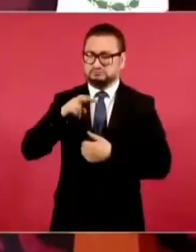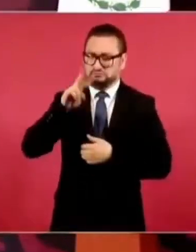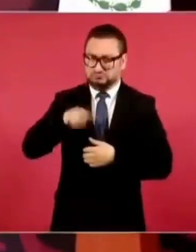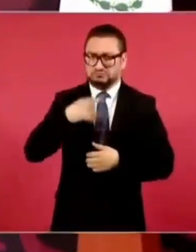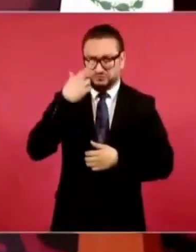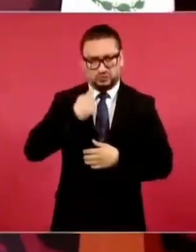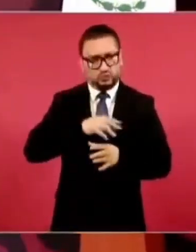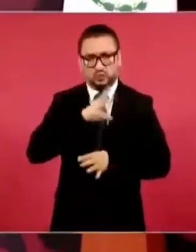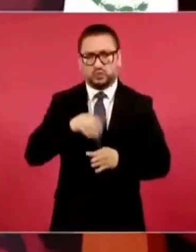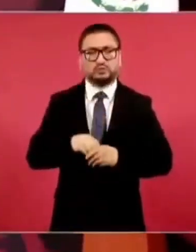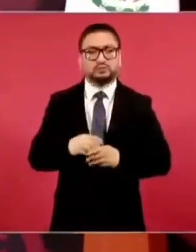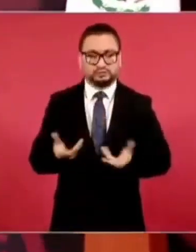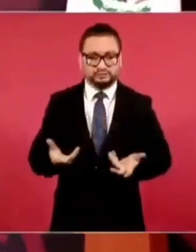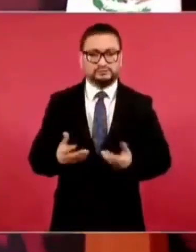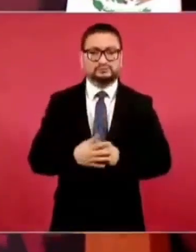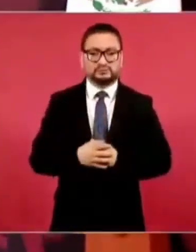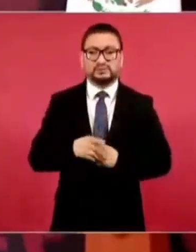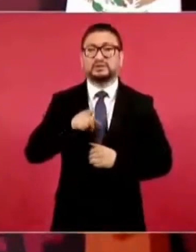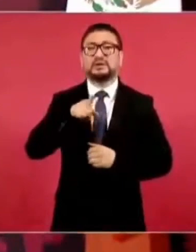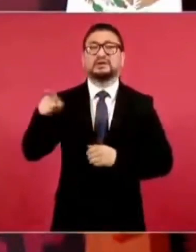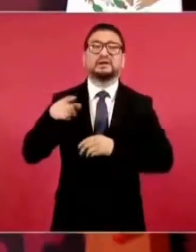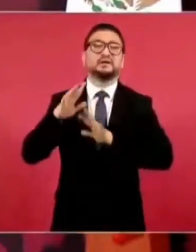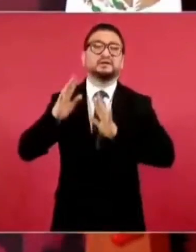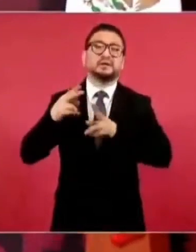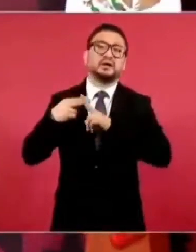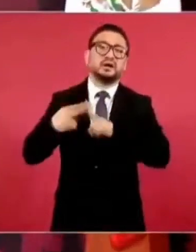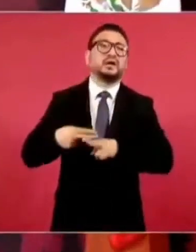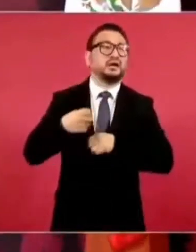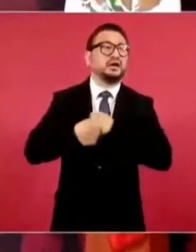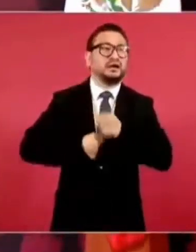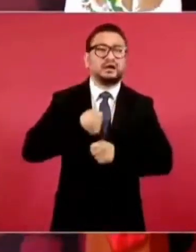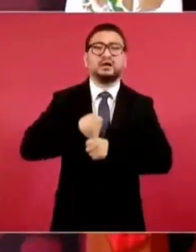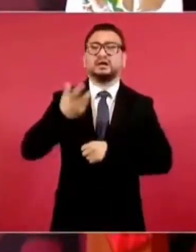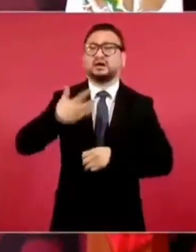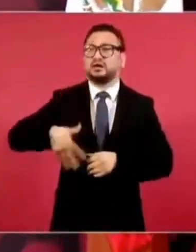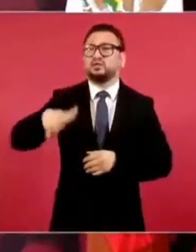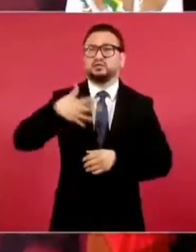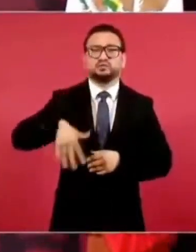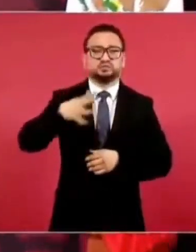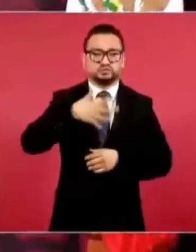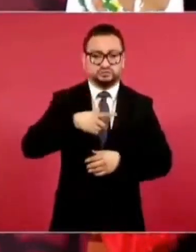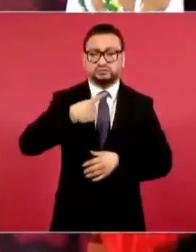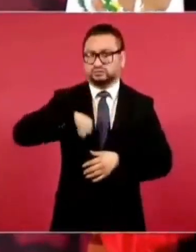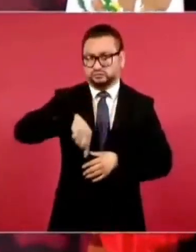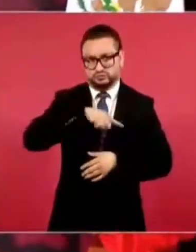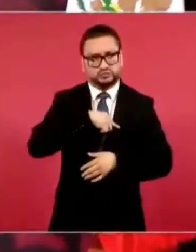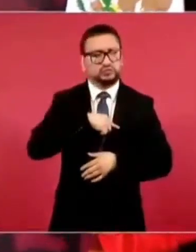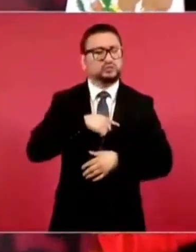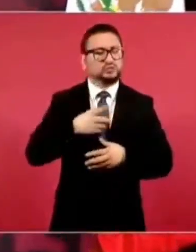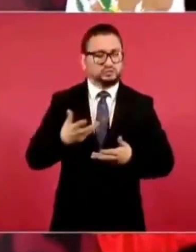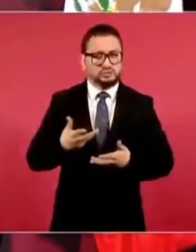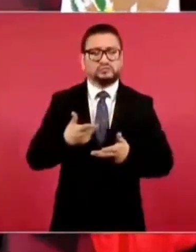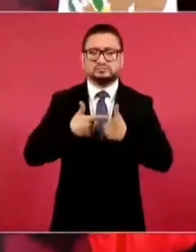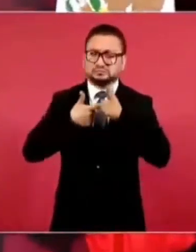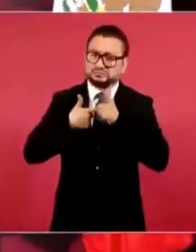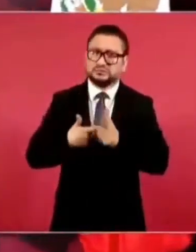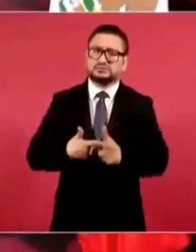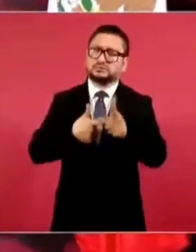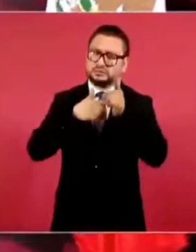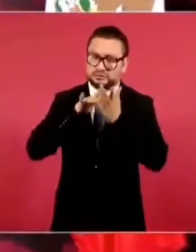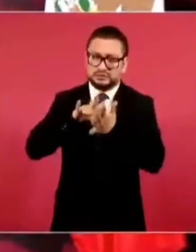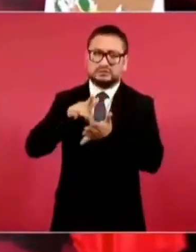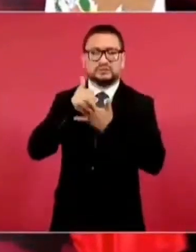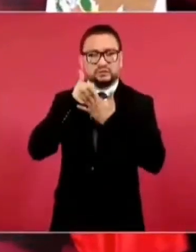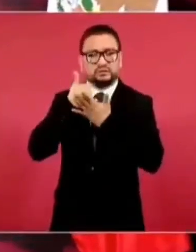pues ya llevan años buscando a sus hijos. Nosotros vamos a seguir ayudando en